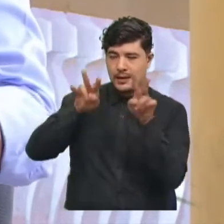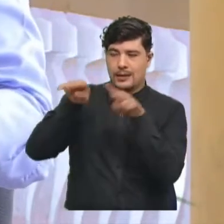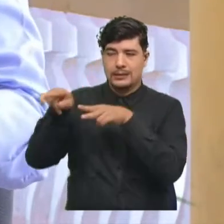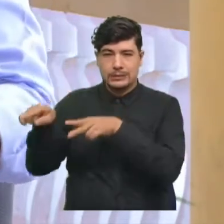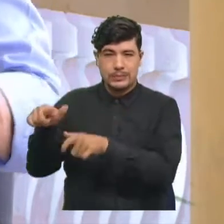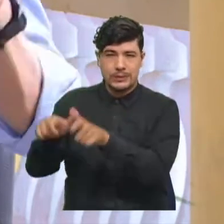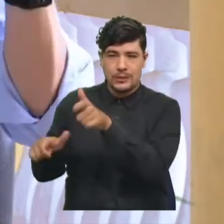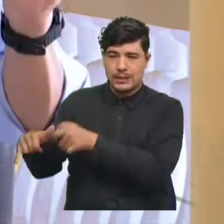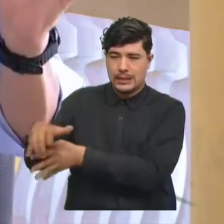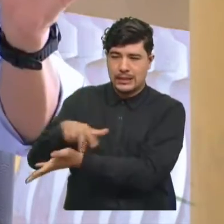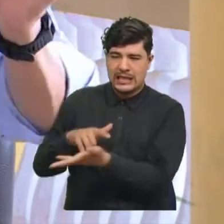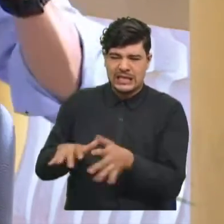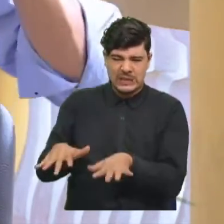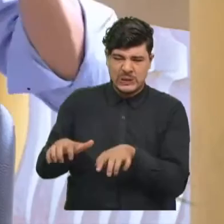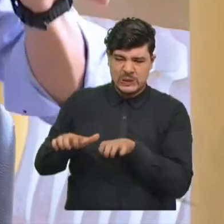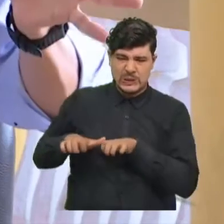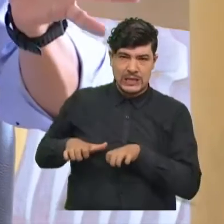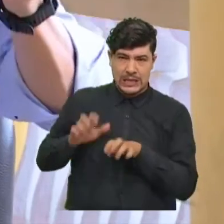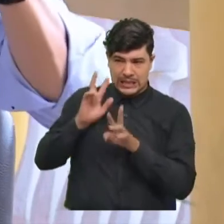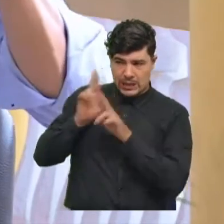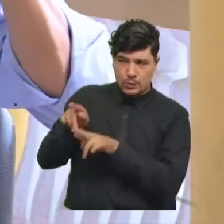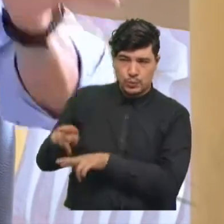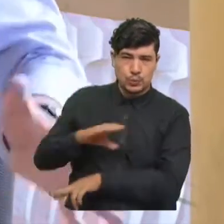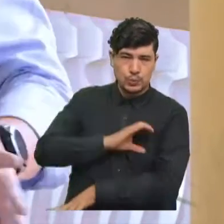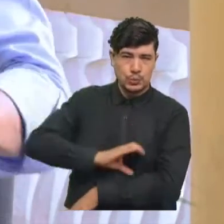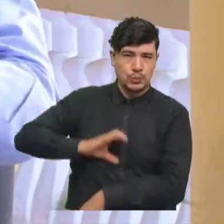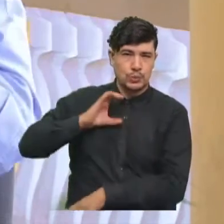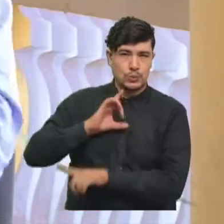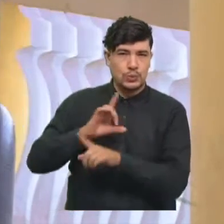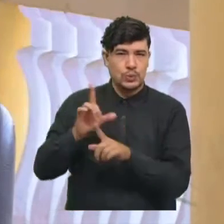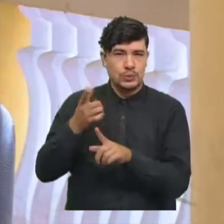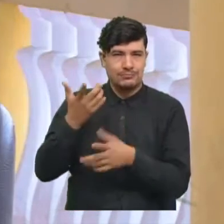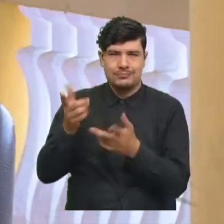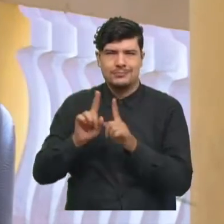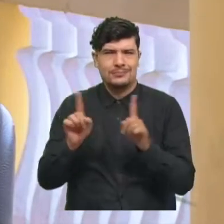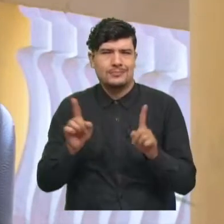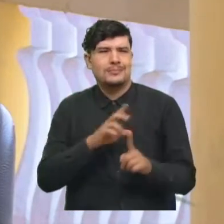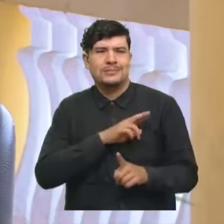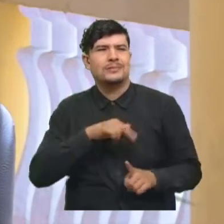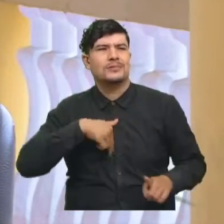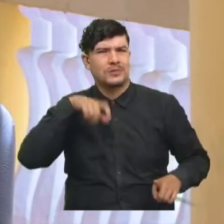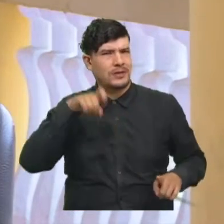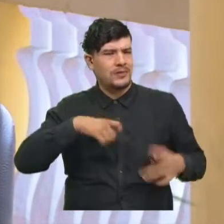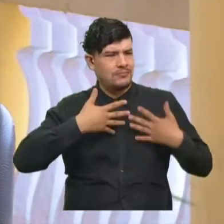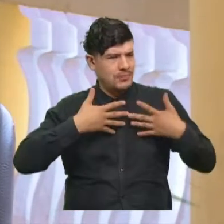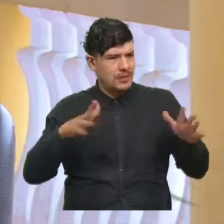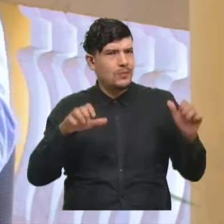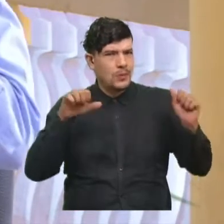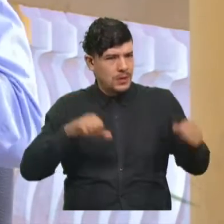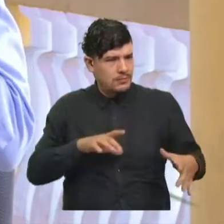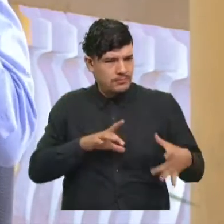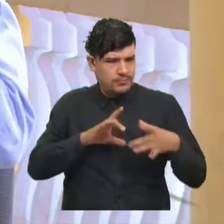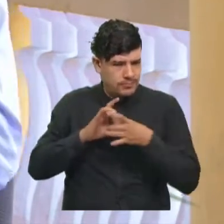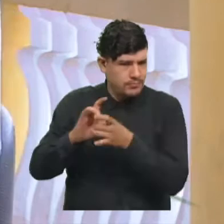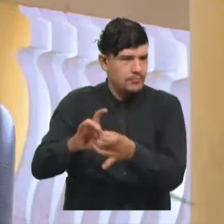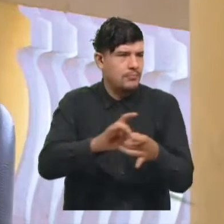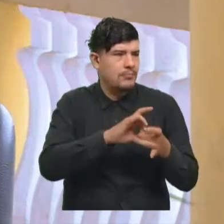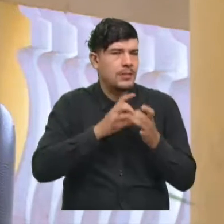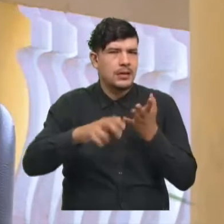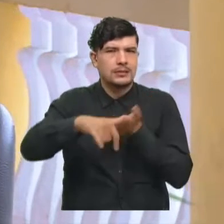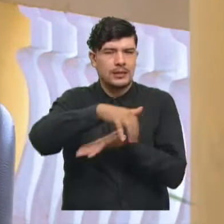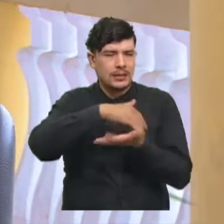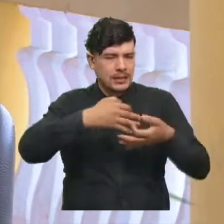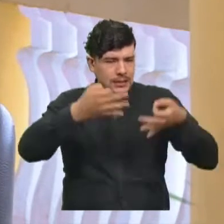a veces nos comparamos a otras regiones a los países a los costeños y nosotros siempre somos los